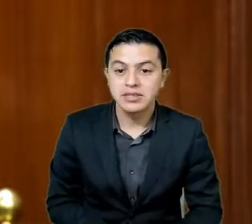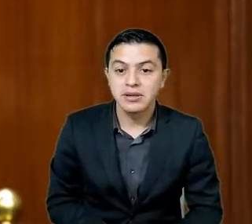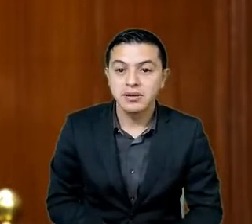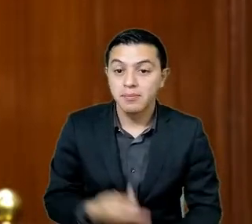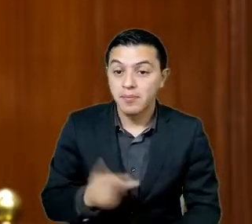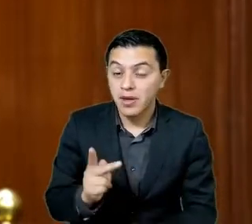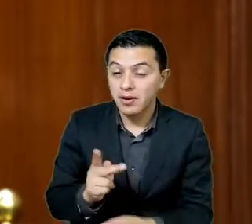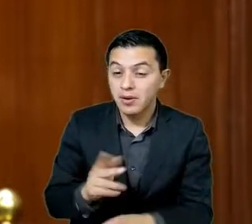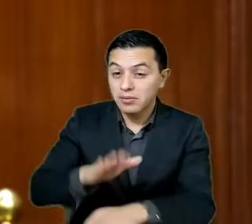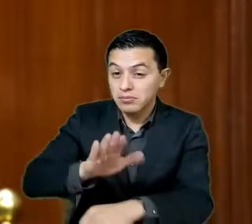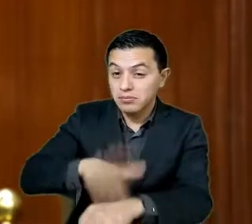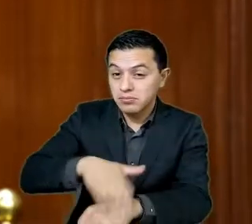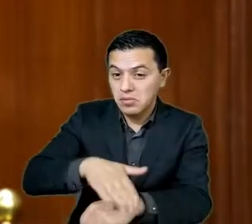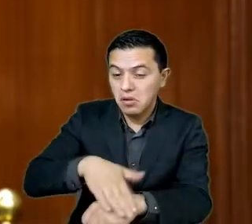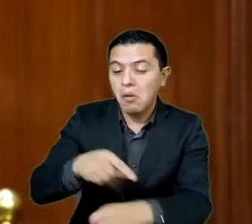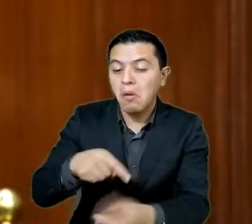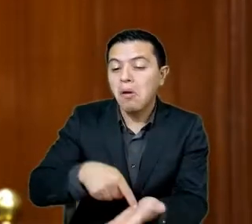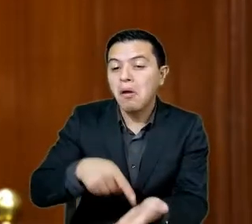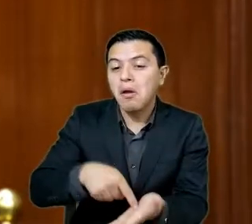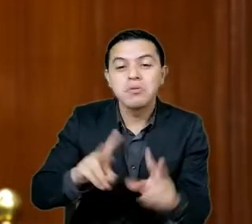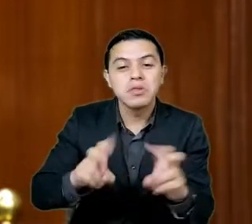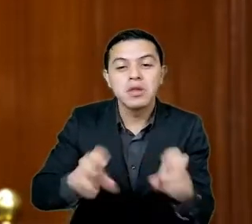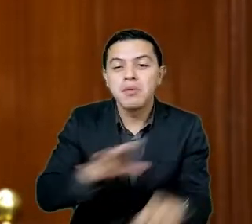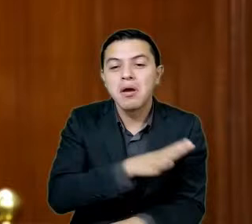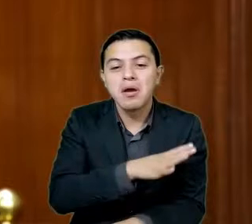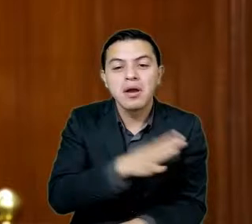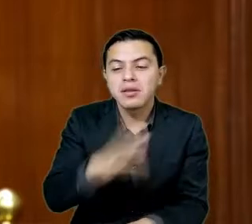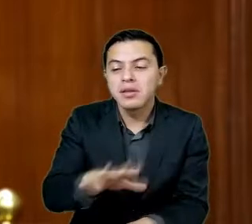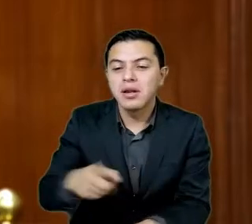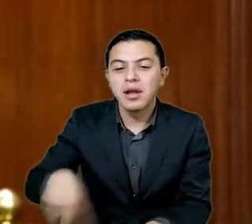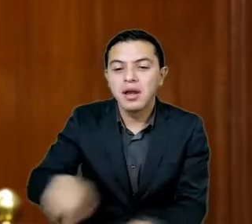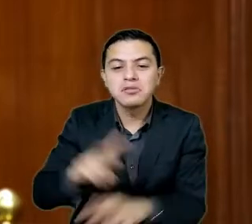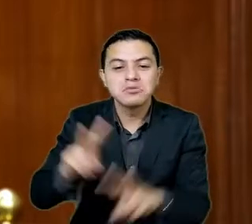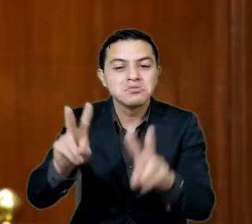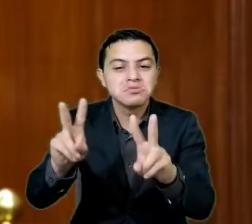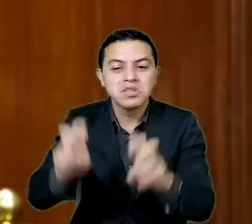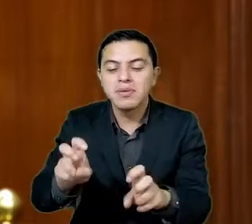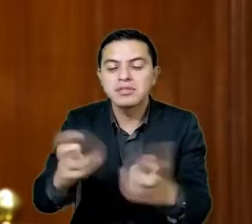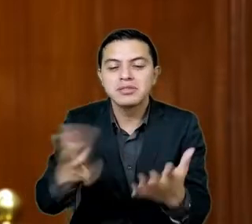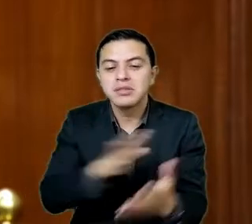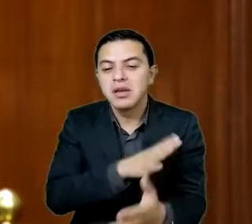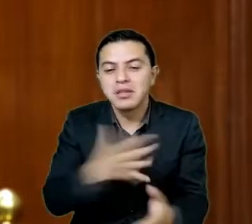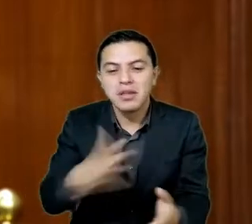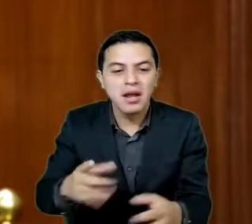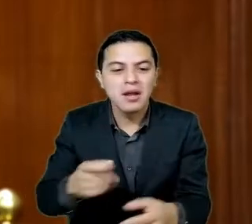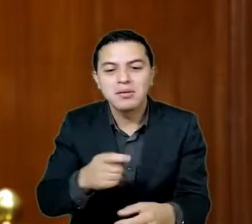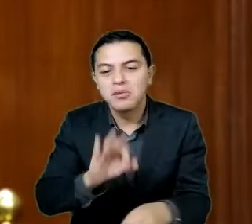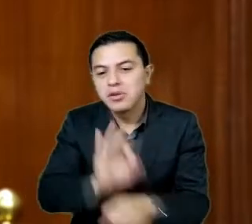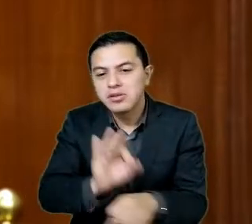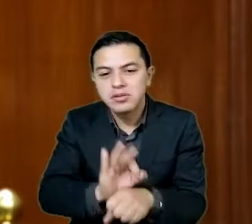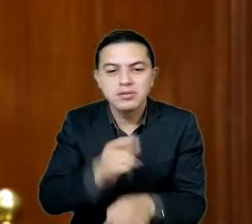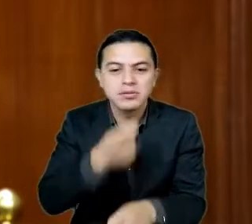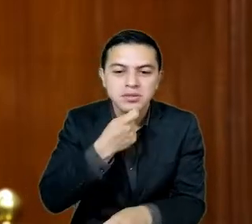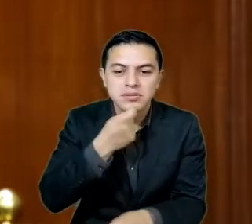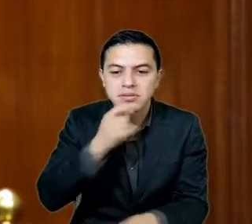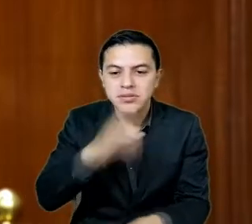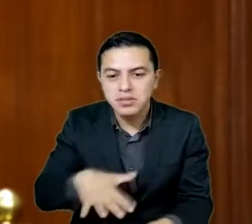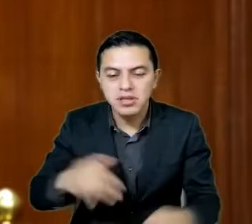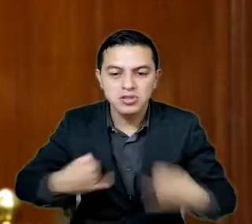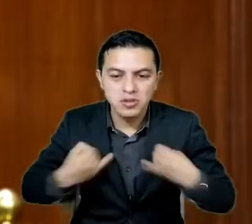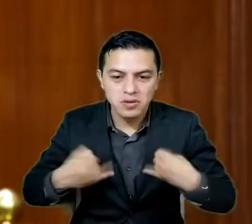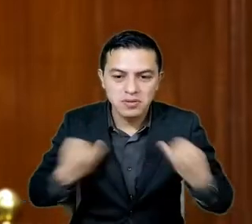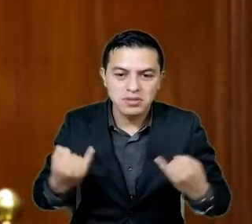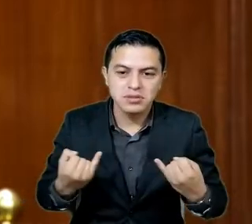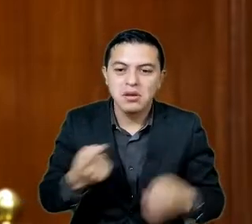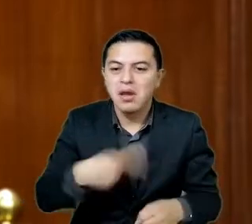forma muy genérica el análisis y estudio de los temas que se relacionan con la protección de niñas, niños, adolescentes, considerándolos como